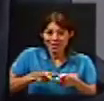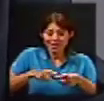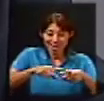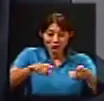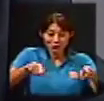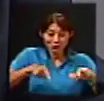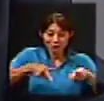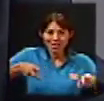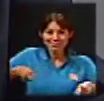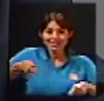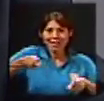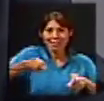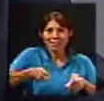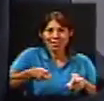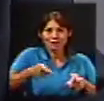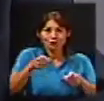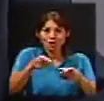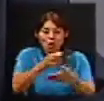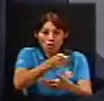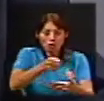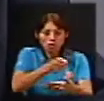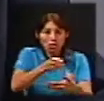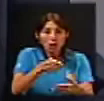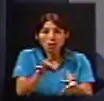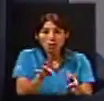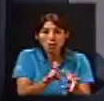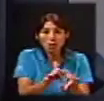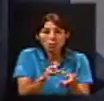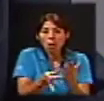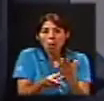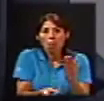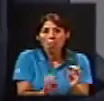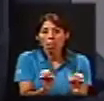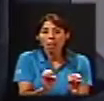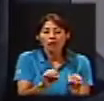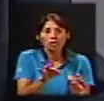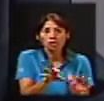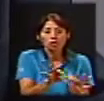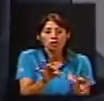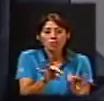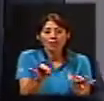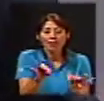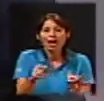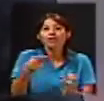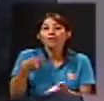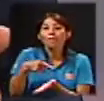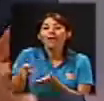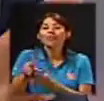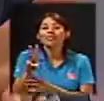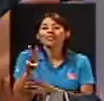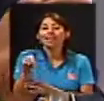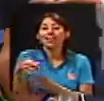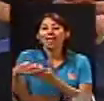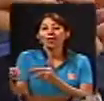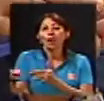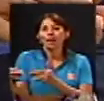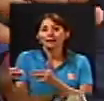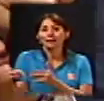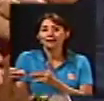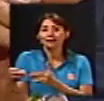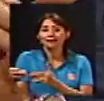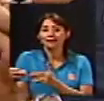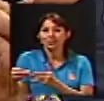$60. Aquí vale 90 mil pesos. O sea, la relación es como